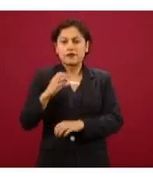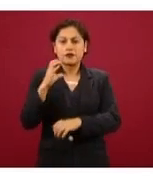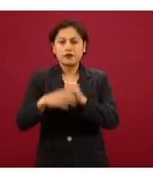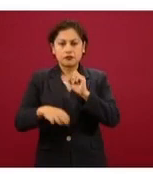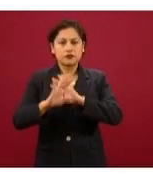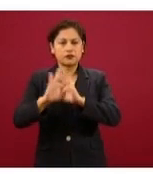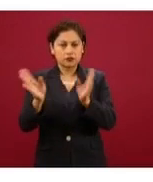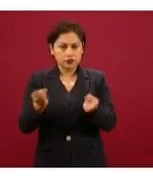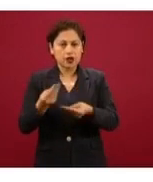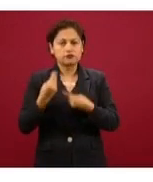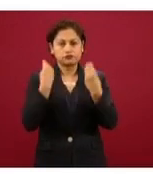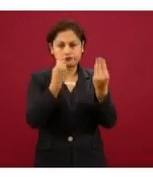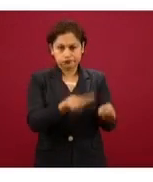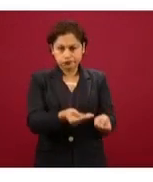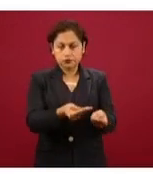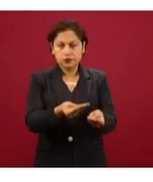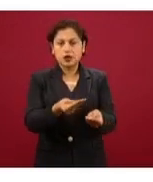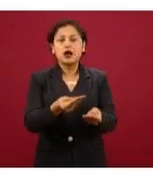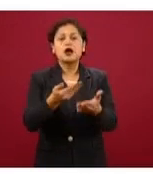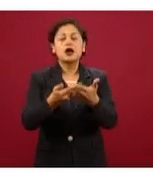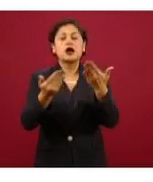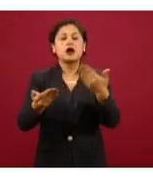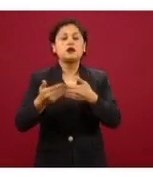continuar en la medida en que la